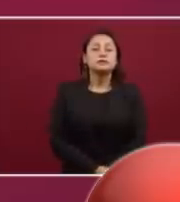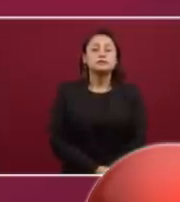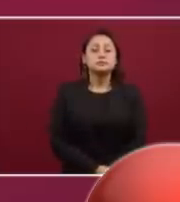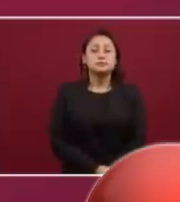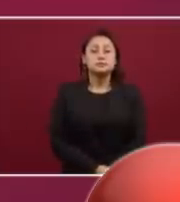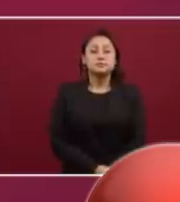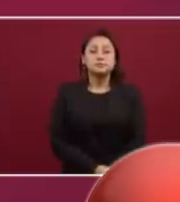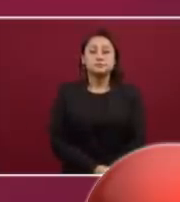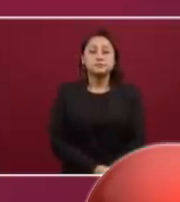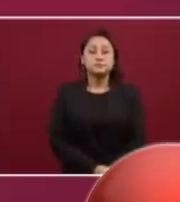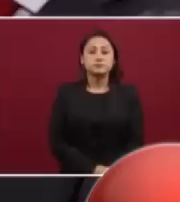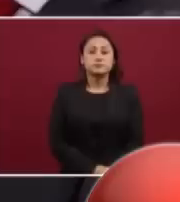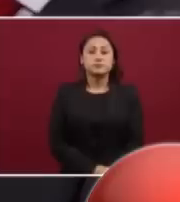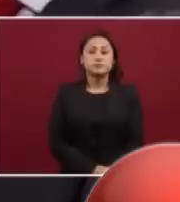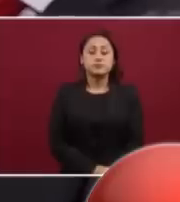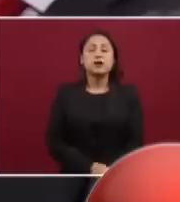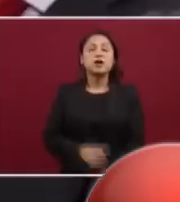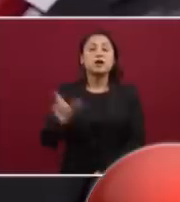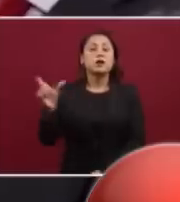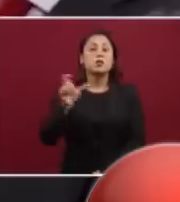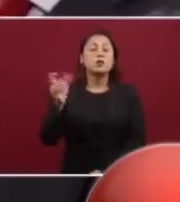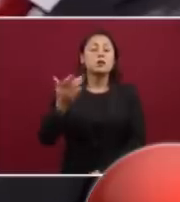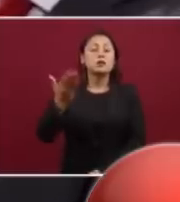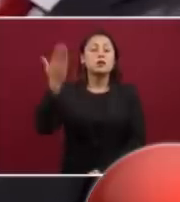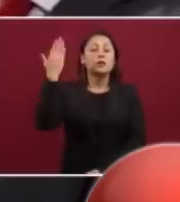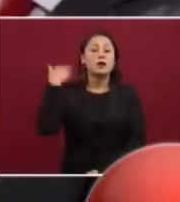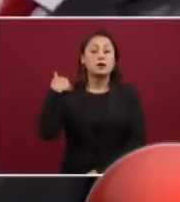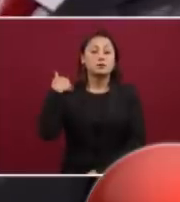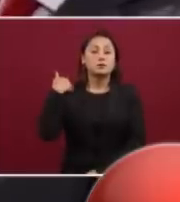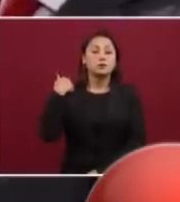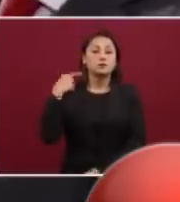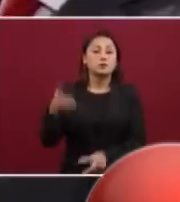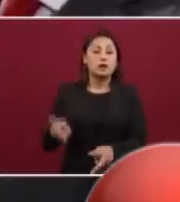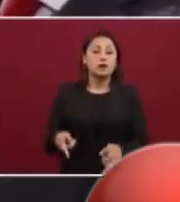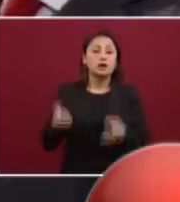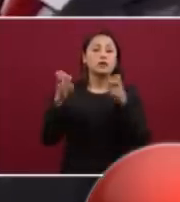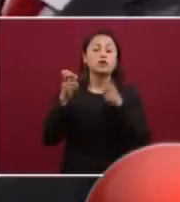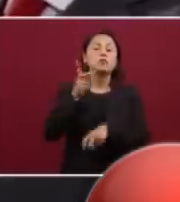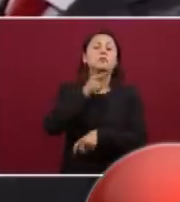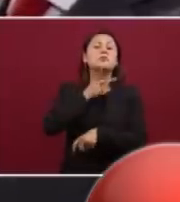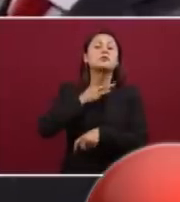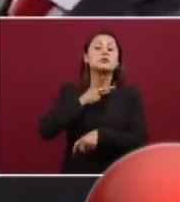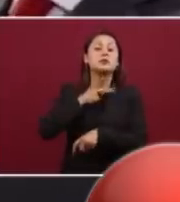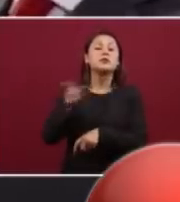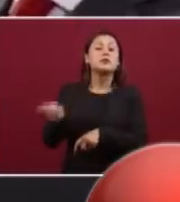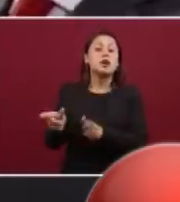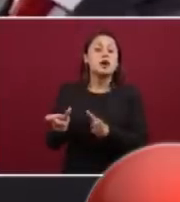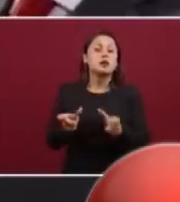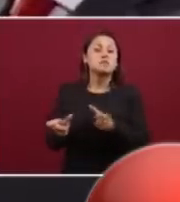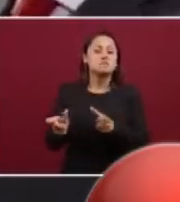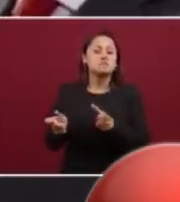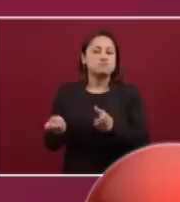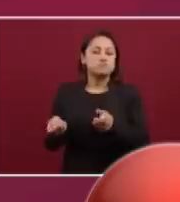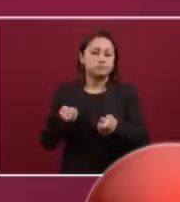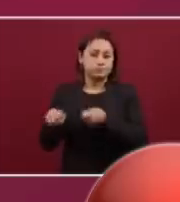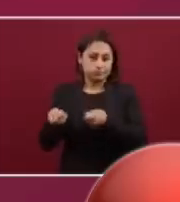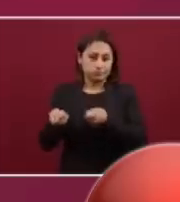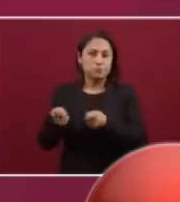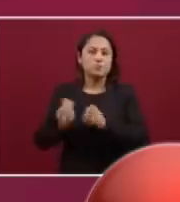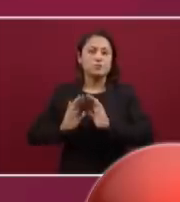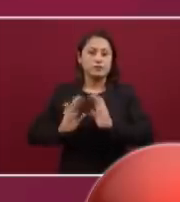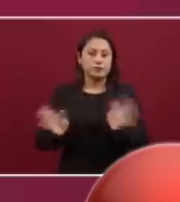de tener el wache cold en esa región sobre todo a kuching o que es la que está en la parte central de los dos